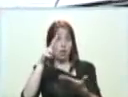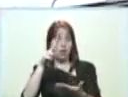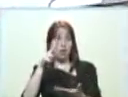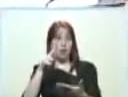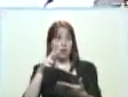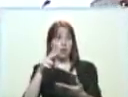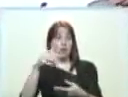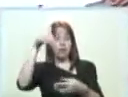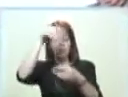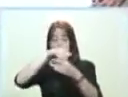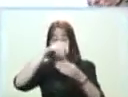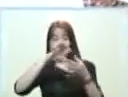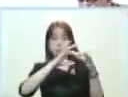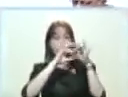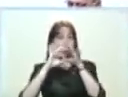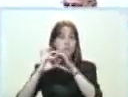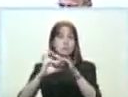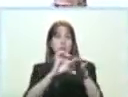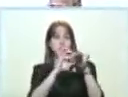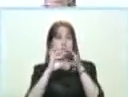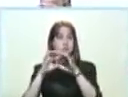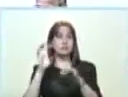y unanimidad con el país.